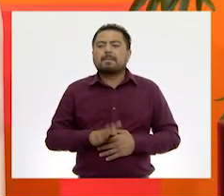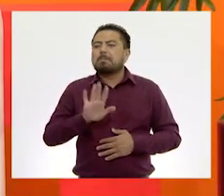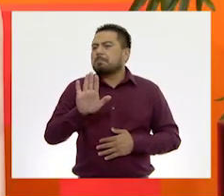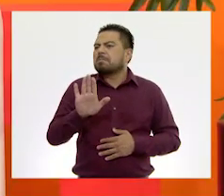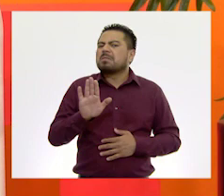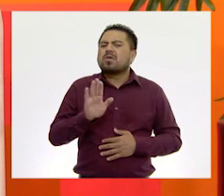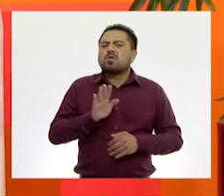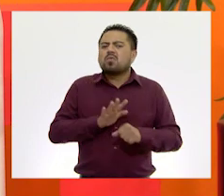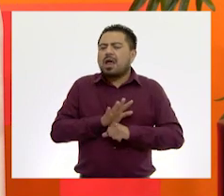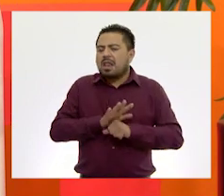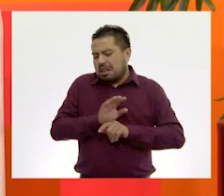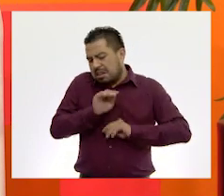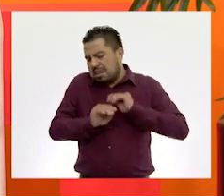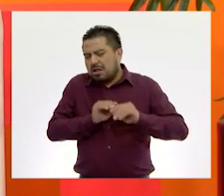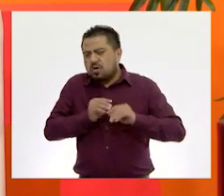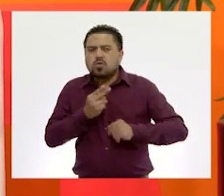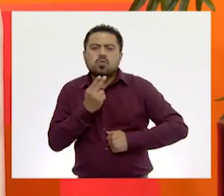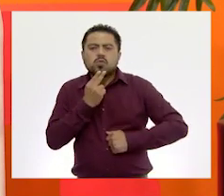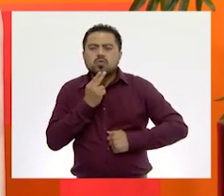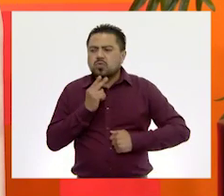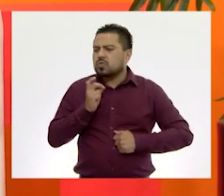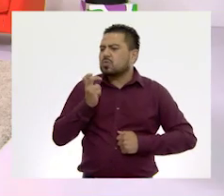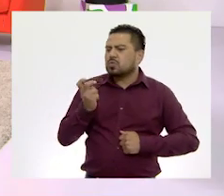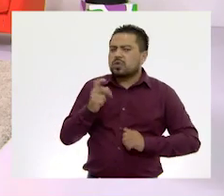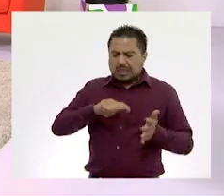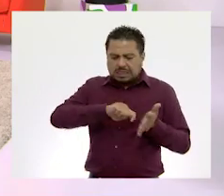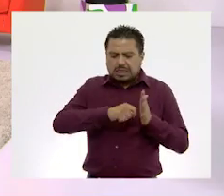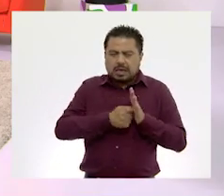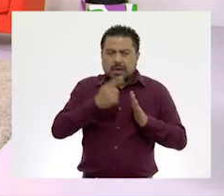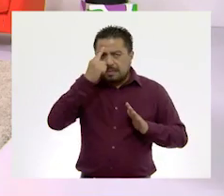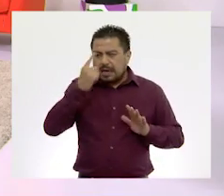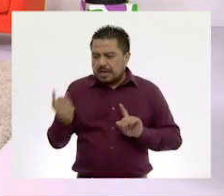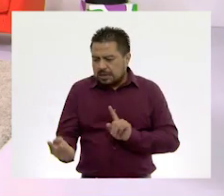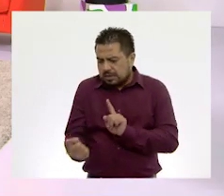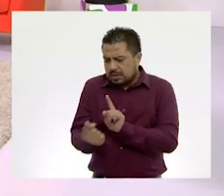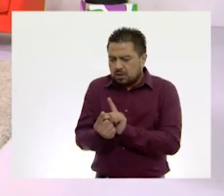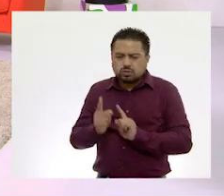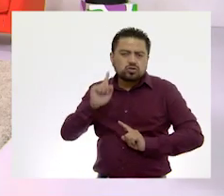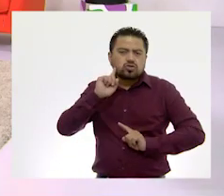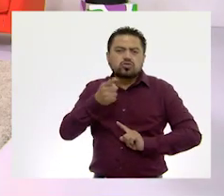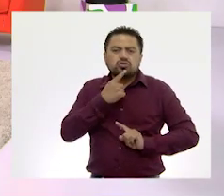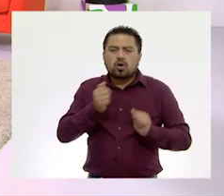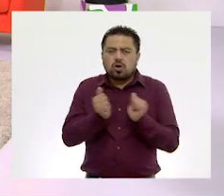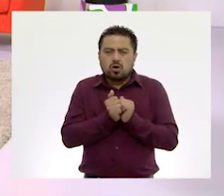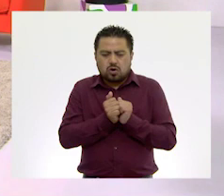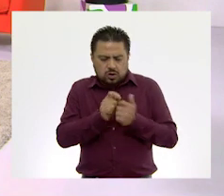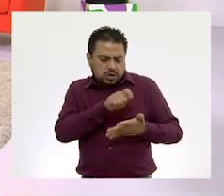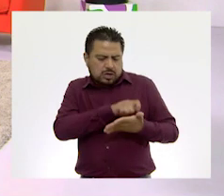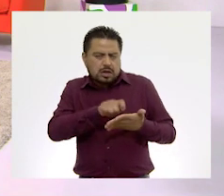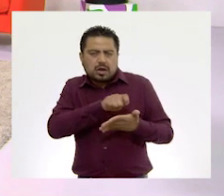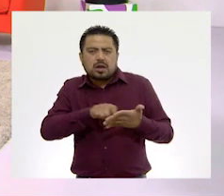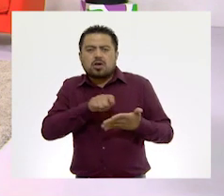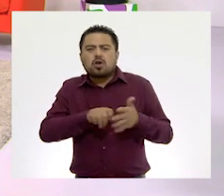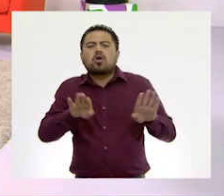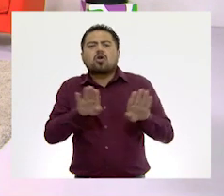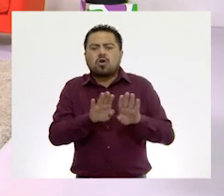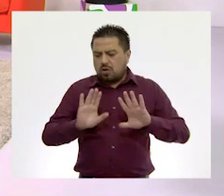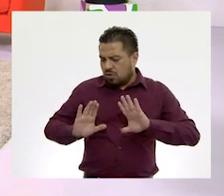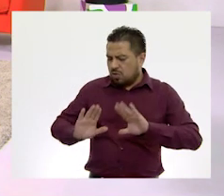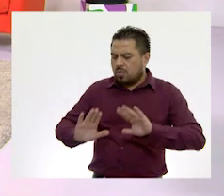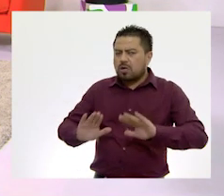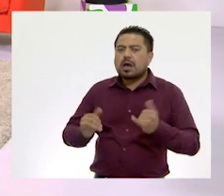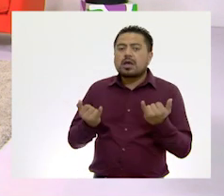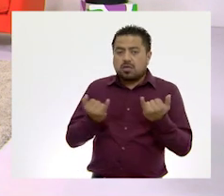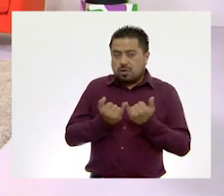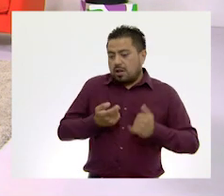¿qué estrategias usas para acercar a las alumnas y alumnos sordos con la lengua escrita? ¿Cómo se enseña? ¿Es igual